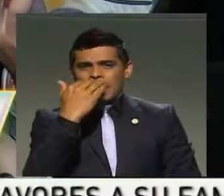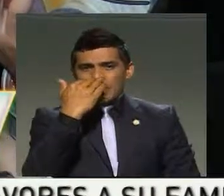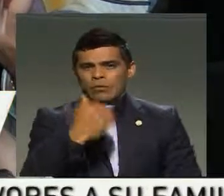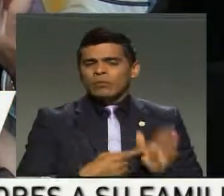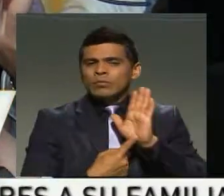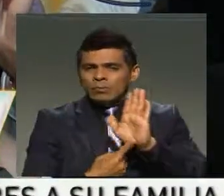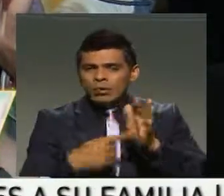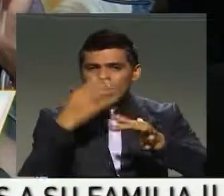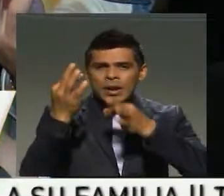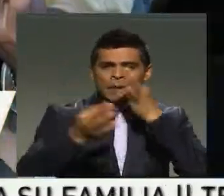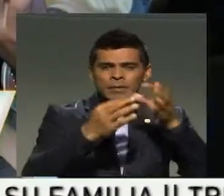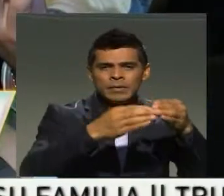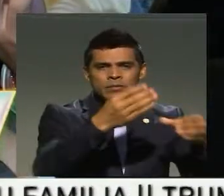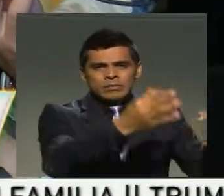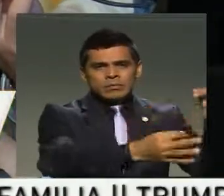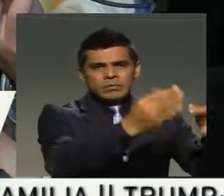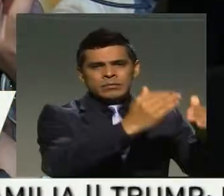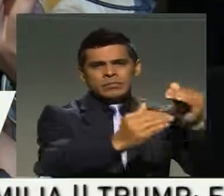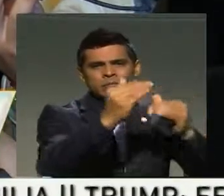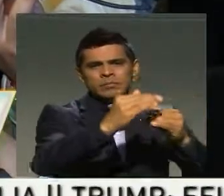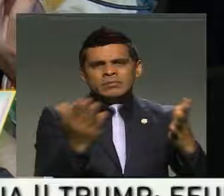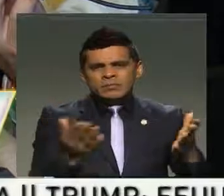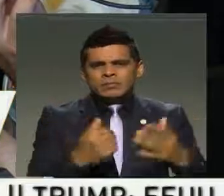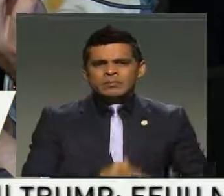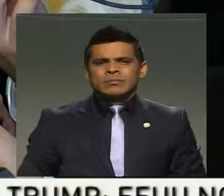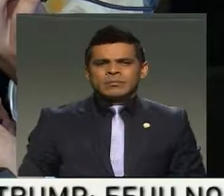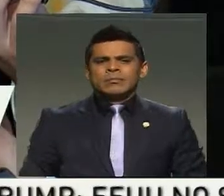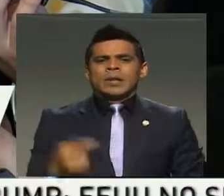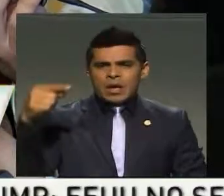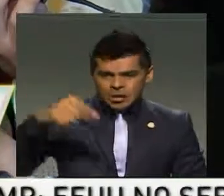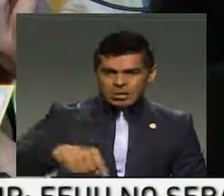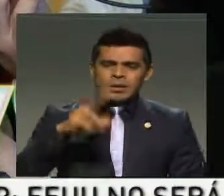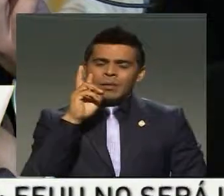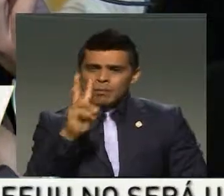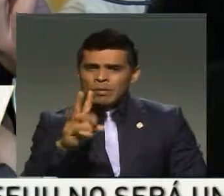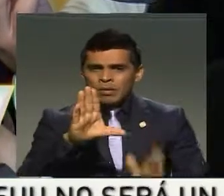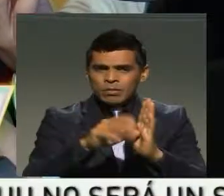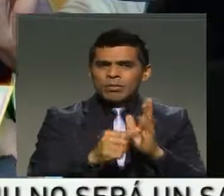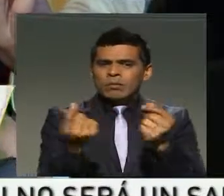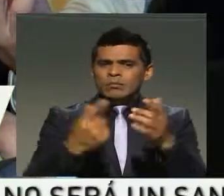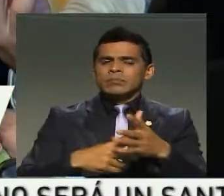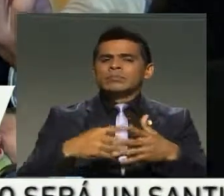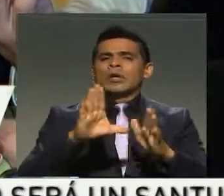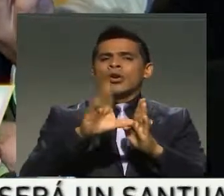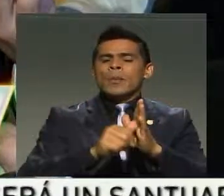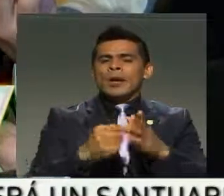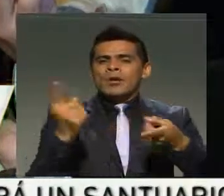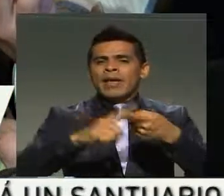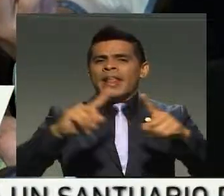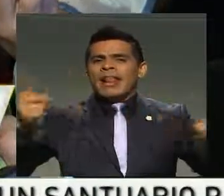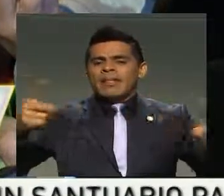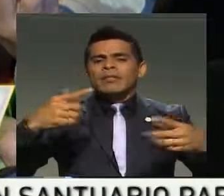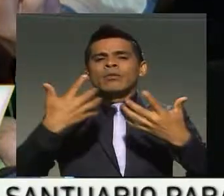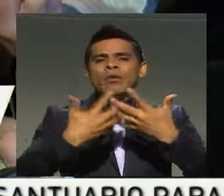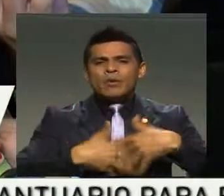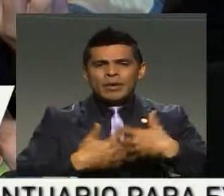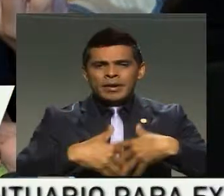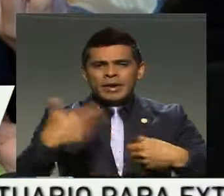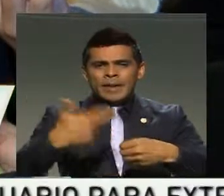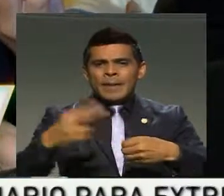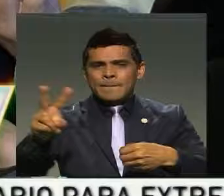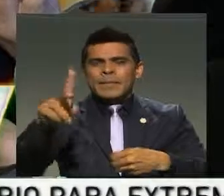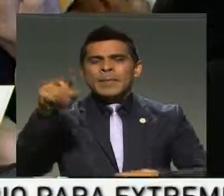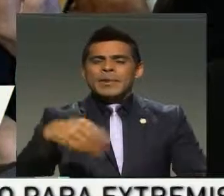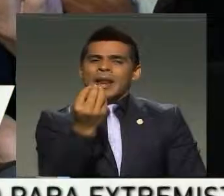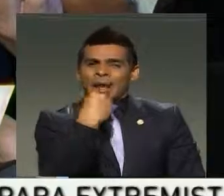cuenta en el máximo tribunal del país. Aquí hay casos de corrupción en el tema eléctrico, casos de corrupción en el tema de PDVSA, en la comida,